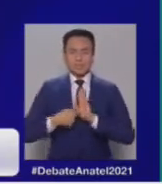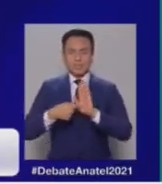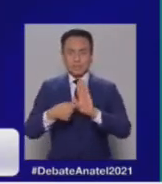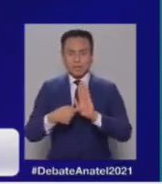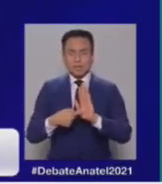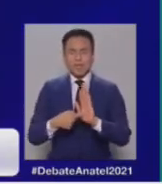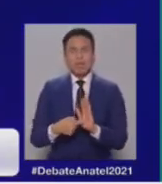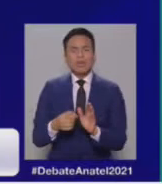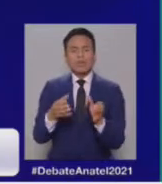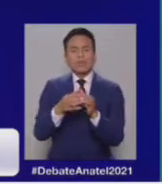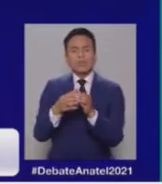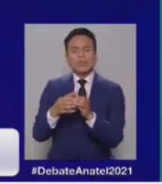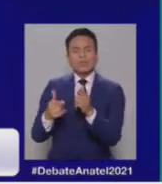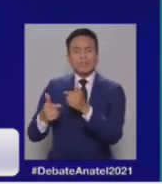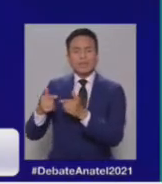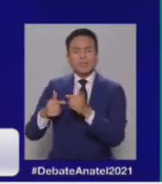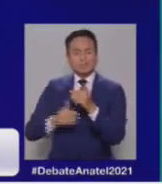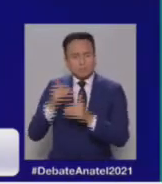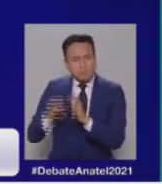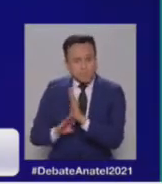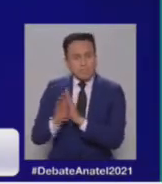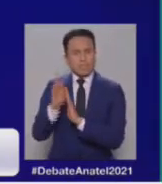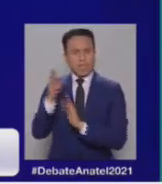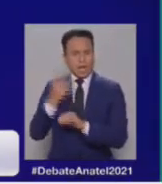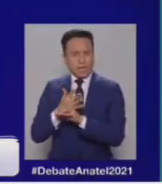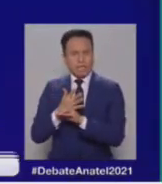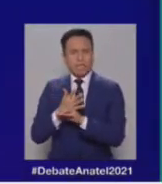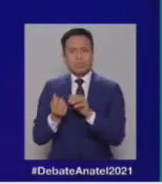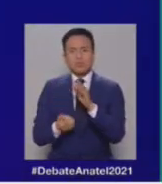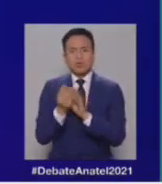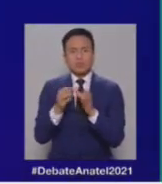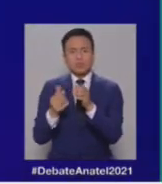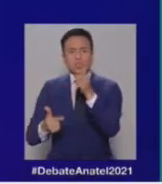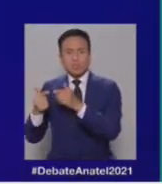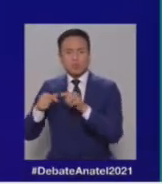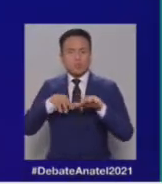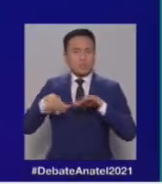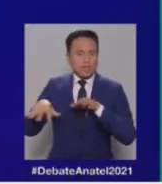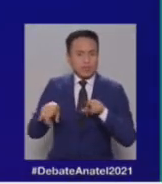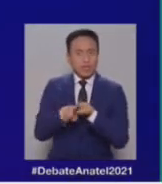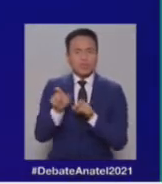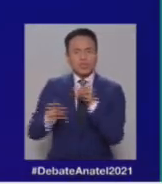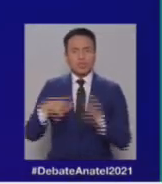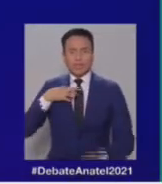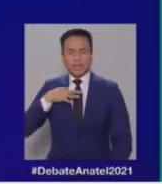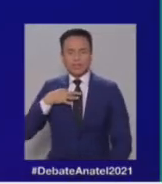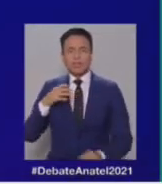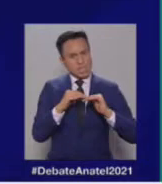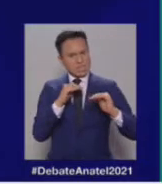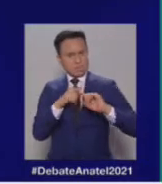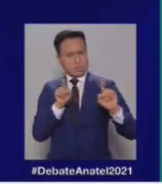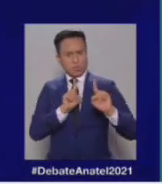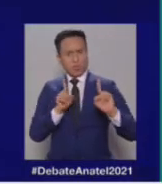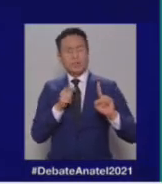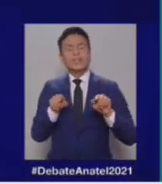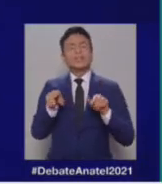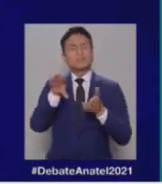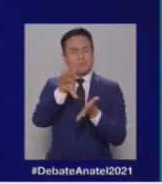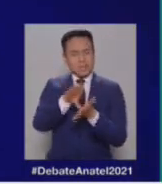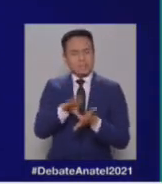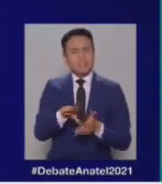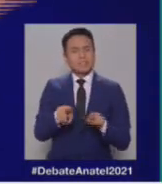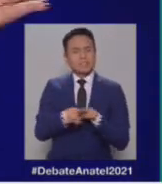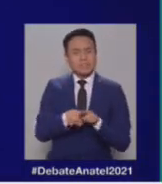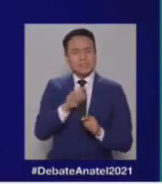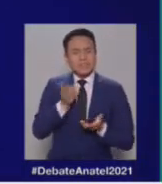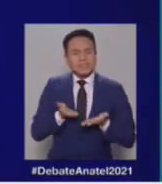sus palabras. Y si usted dice que no y ella dice que sí, es una acusación falsa, insistió la periodista. No hay una acusación hoy